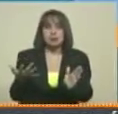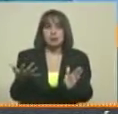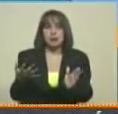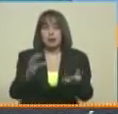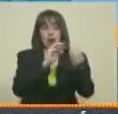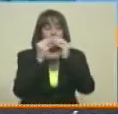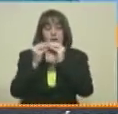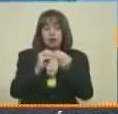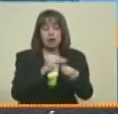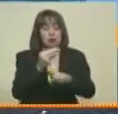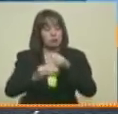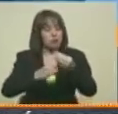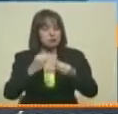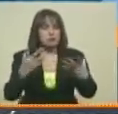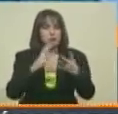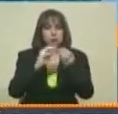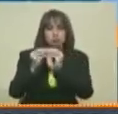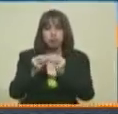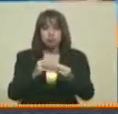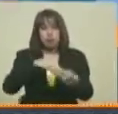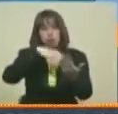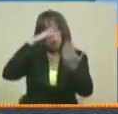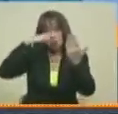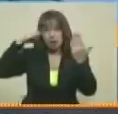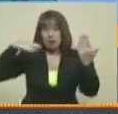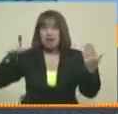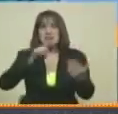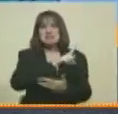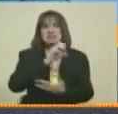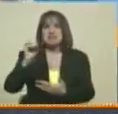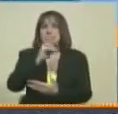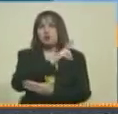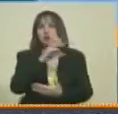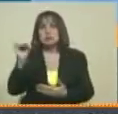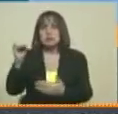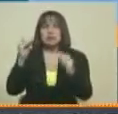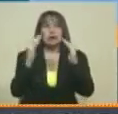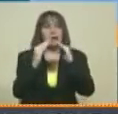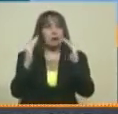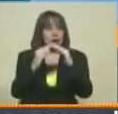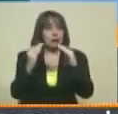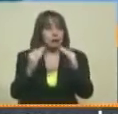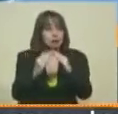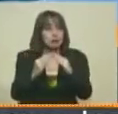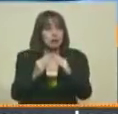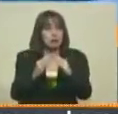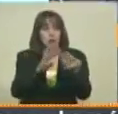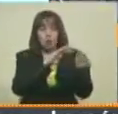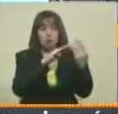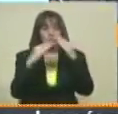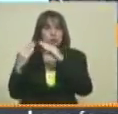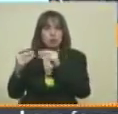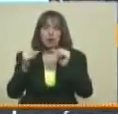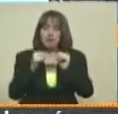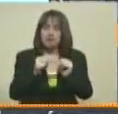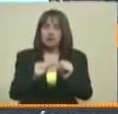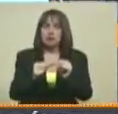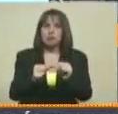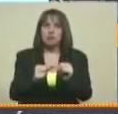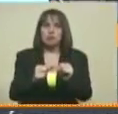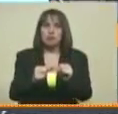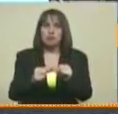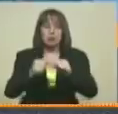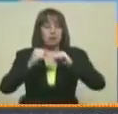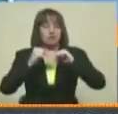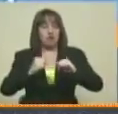arreglamos y reestructuramos y recomponemos 100, 200 viviendas en una comunidad que se consolida. Allí